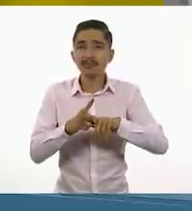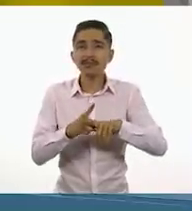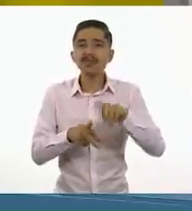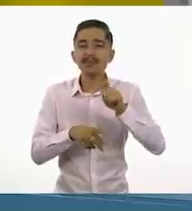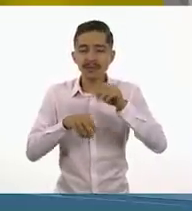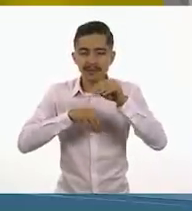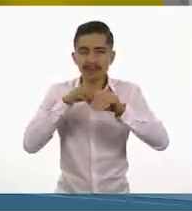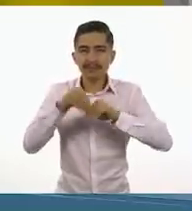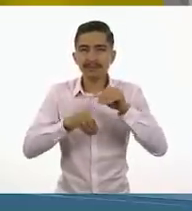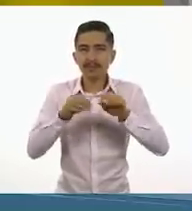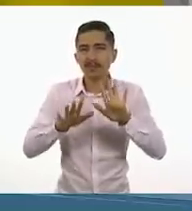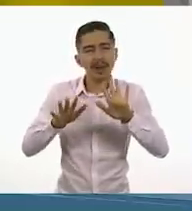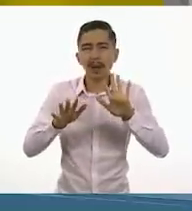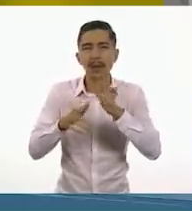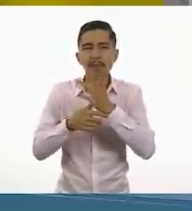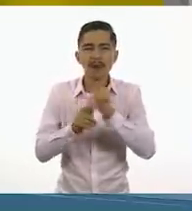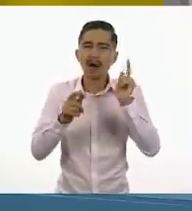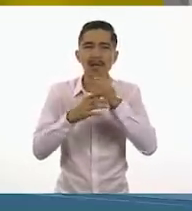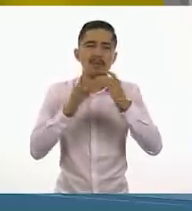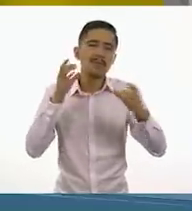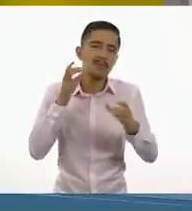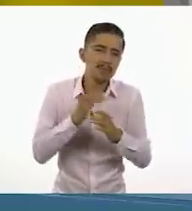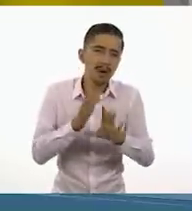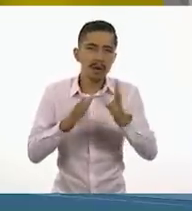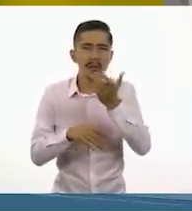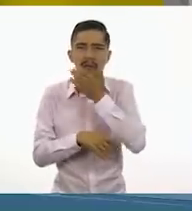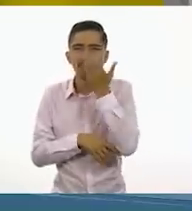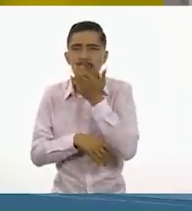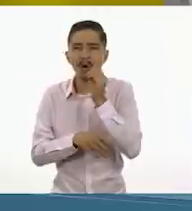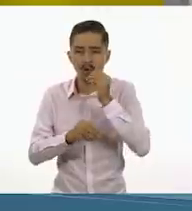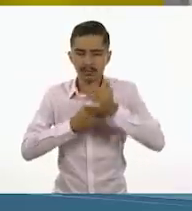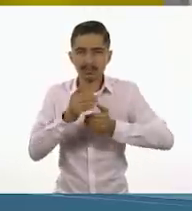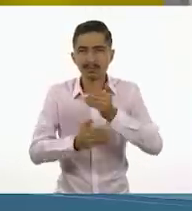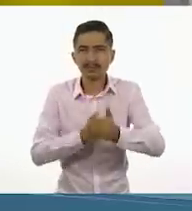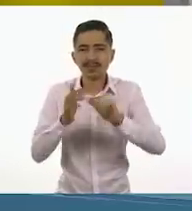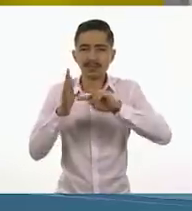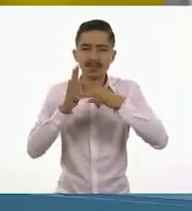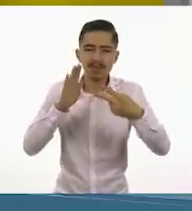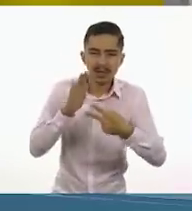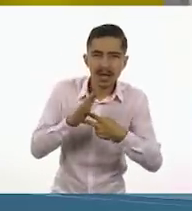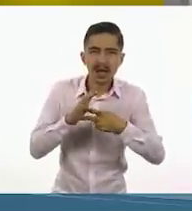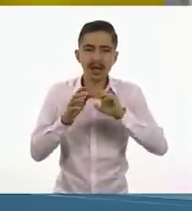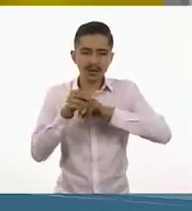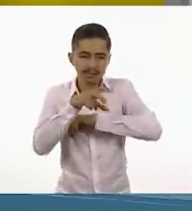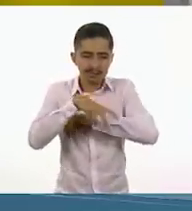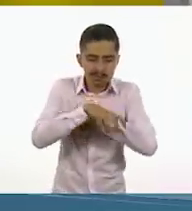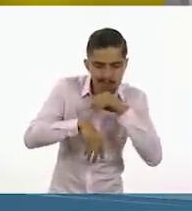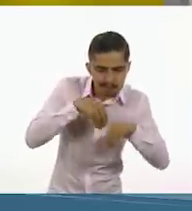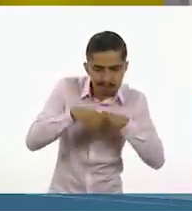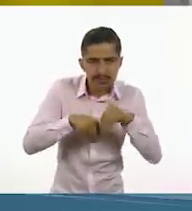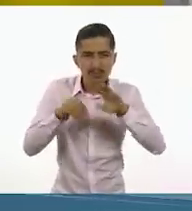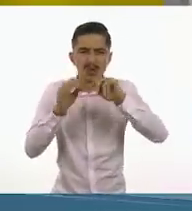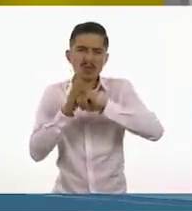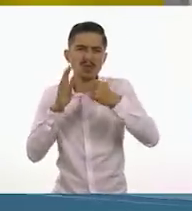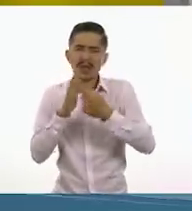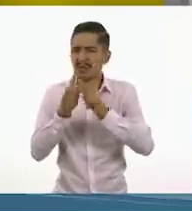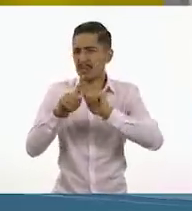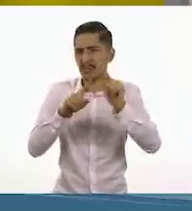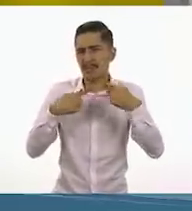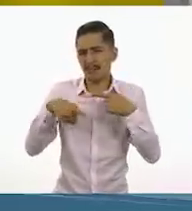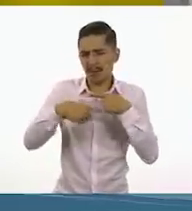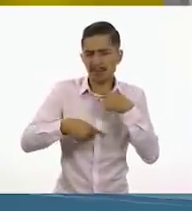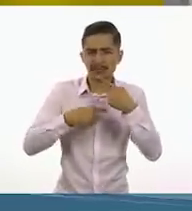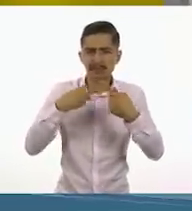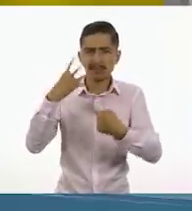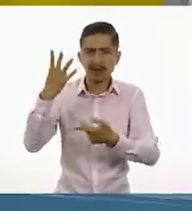diseño de prácticamente cualquier objeto cotidiano o construcción que hacen ingenieros, diseñadores o técnicos de distinto tipo,